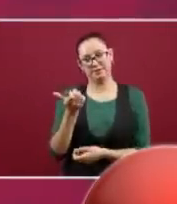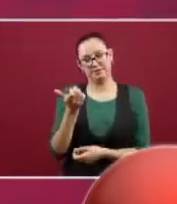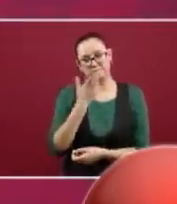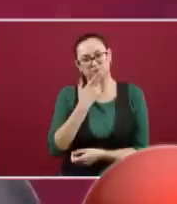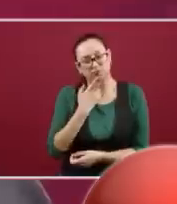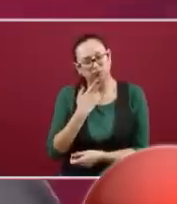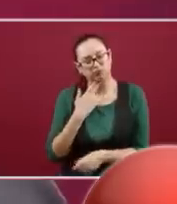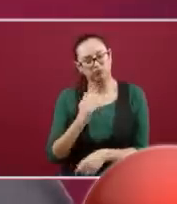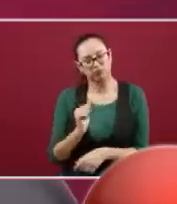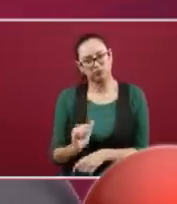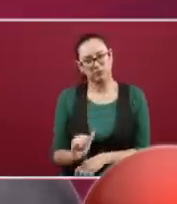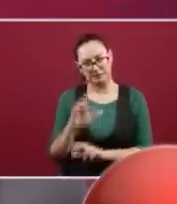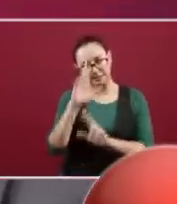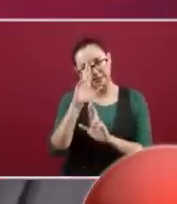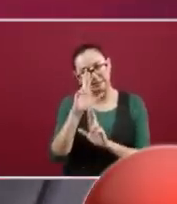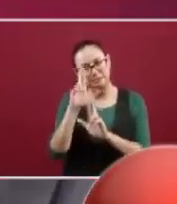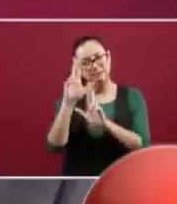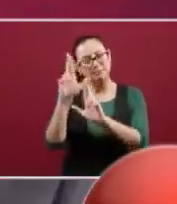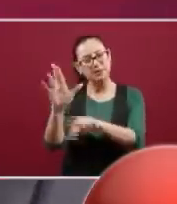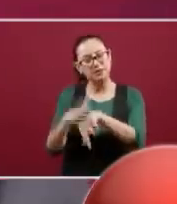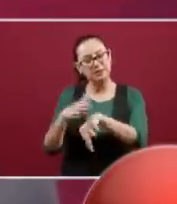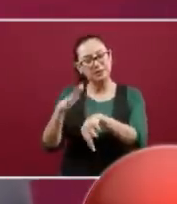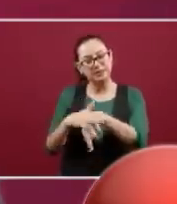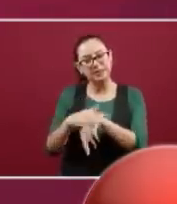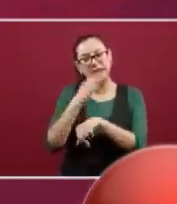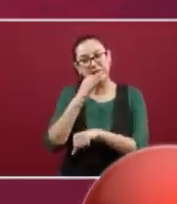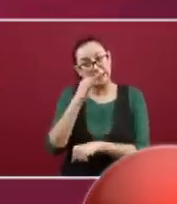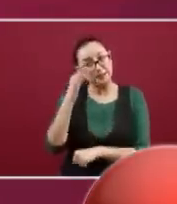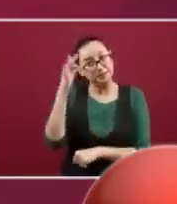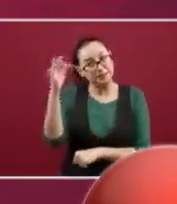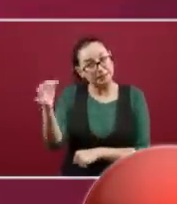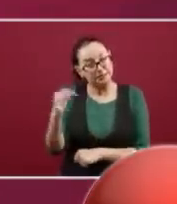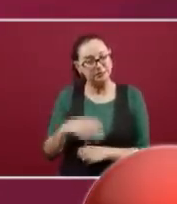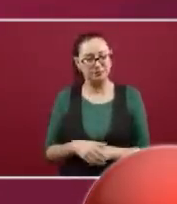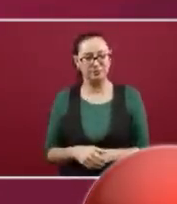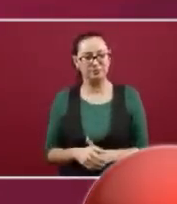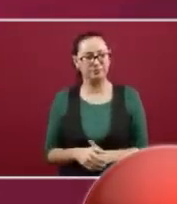respetuosa, les digo que